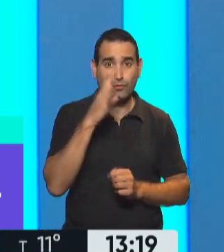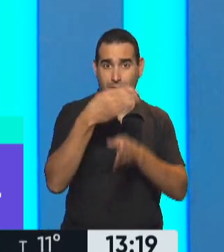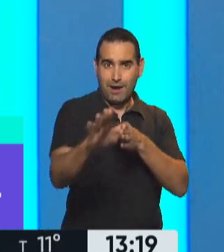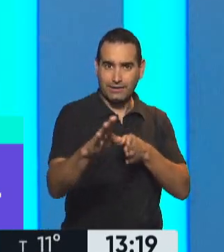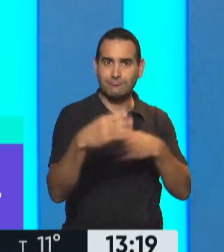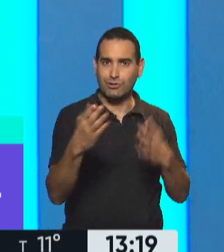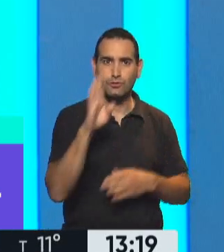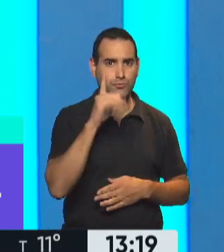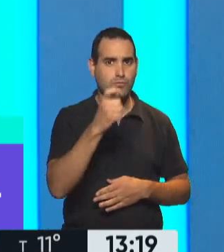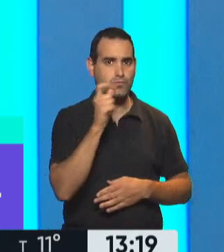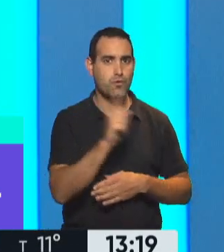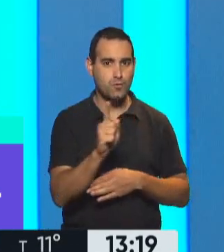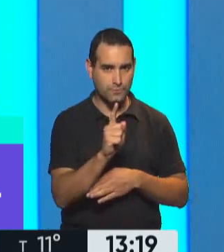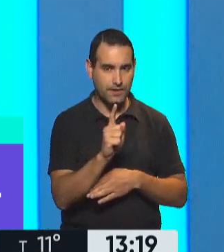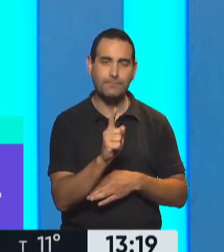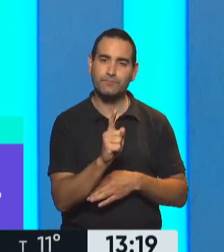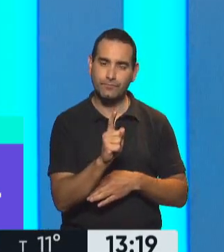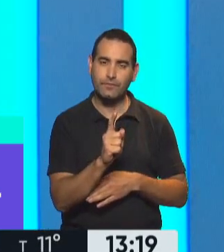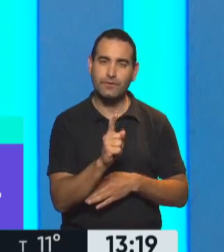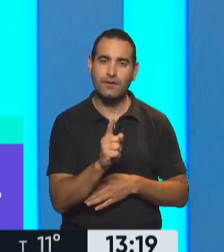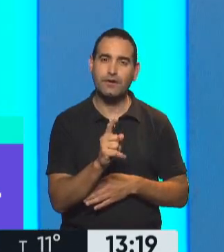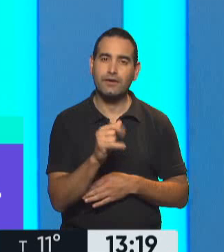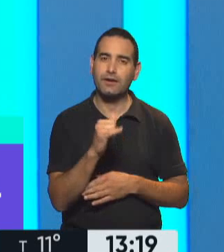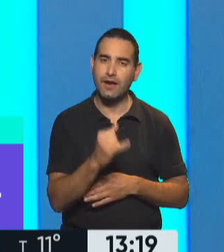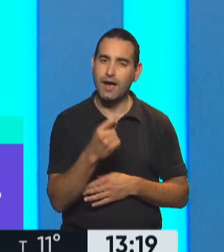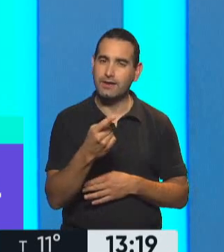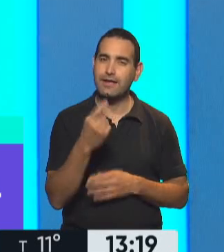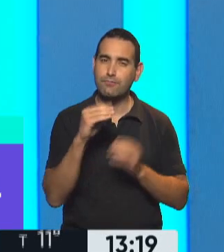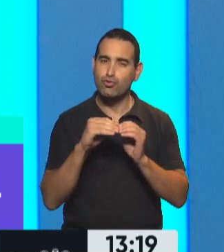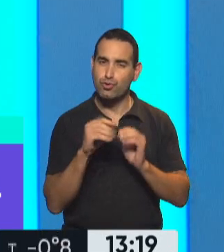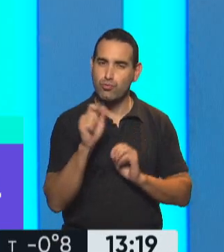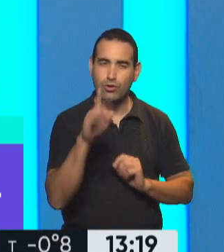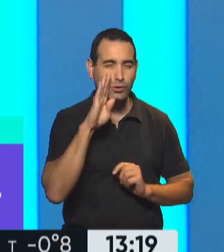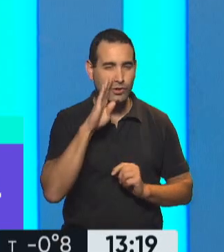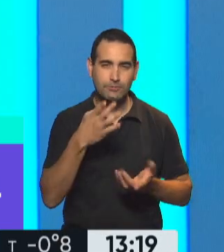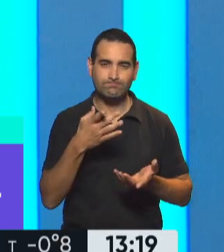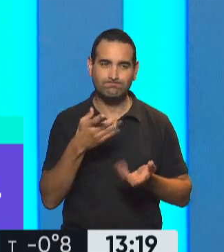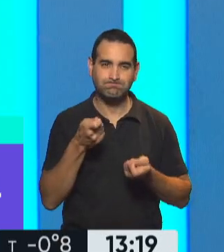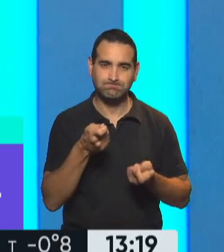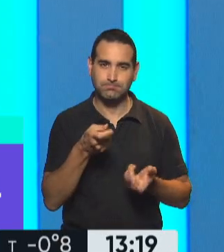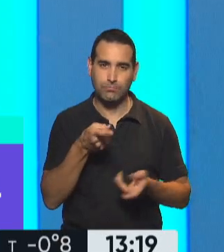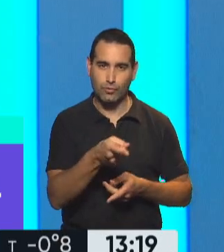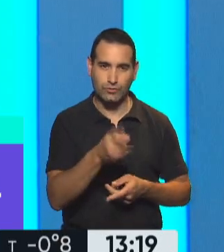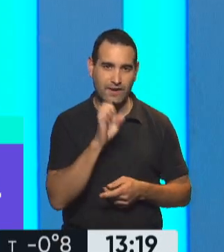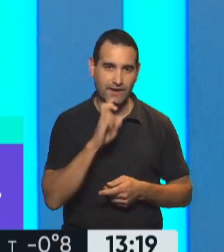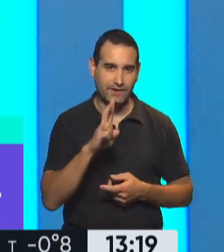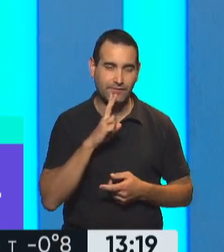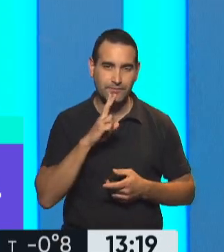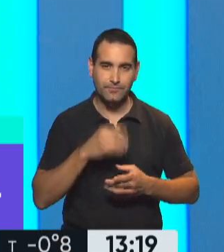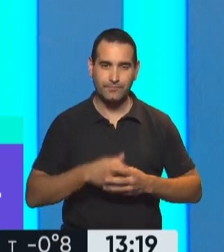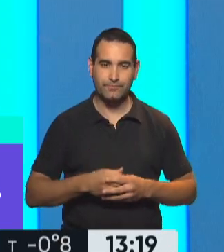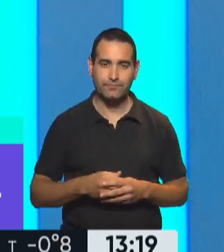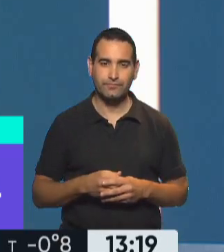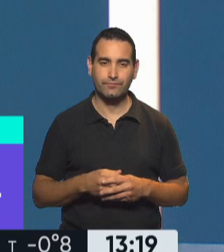cual también ahí hubo por lo menos alguna motivación para terminar con ese proceso y con el gobierno de Evo